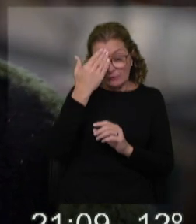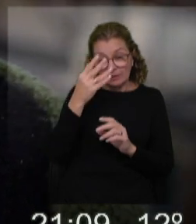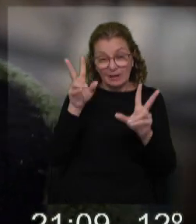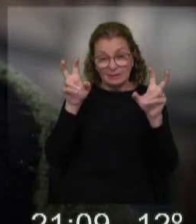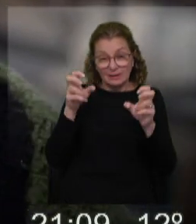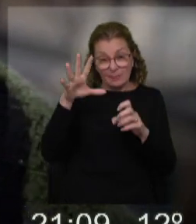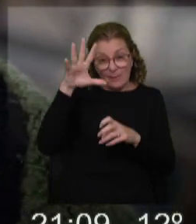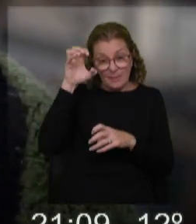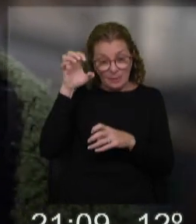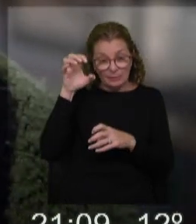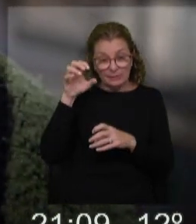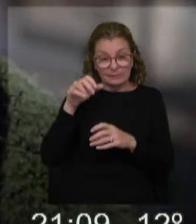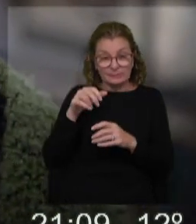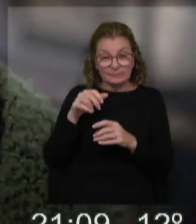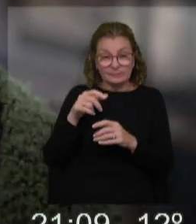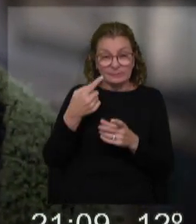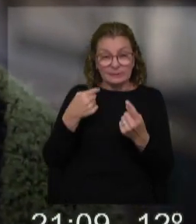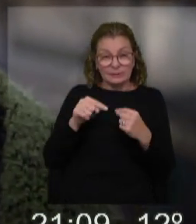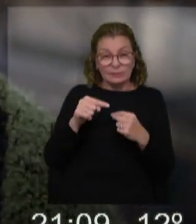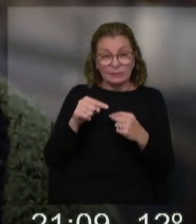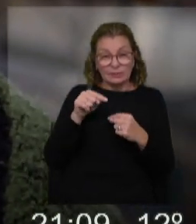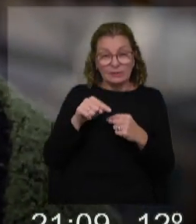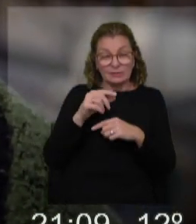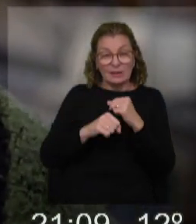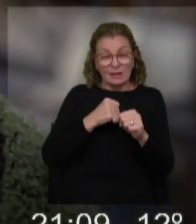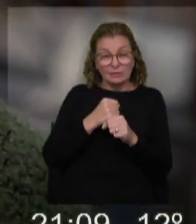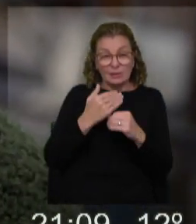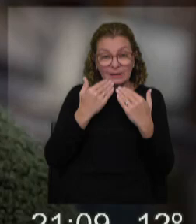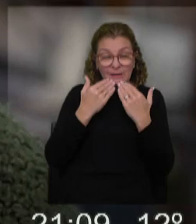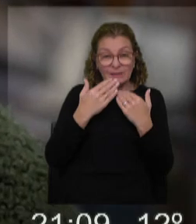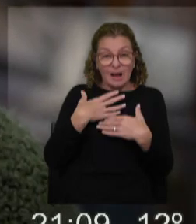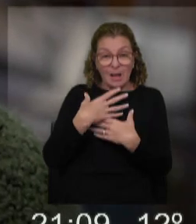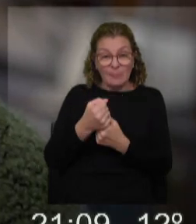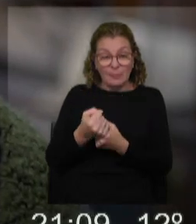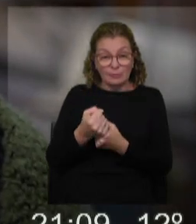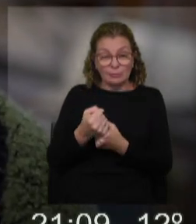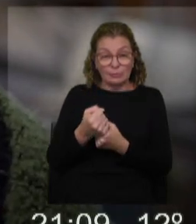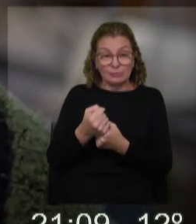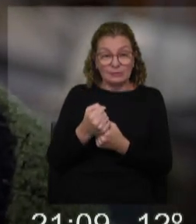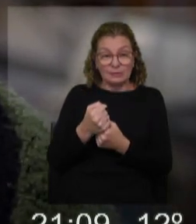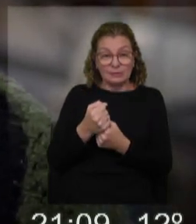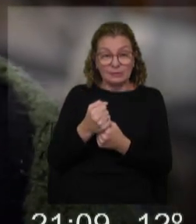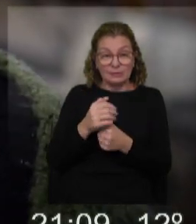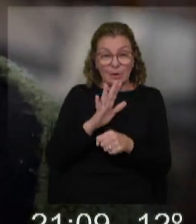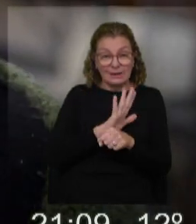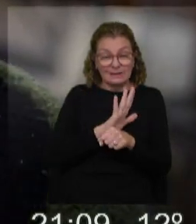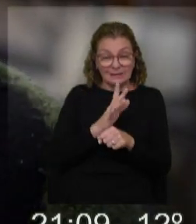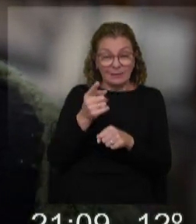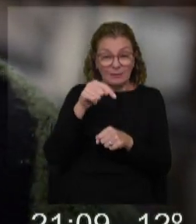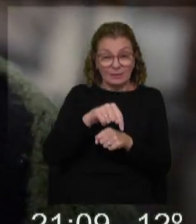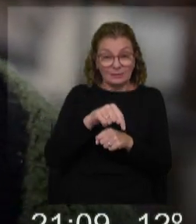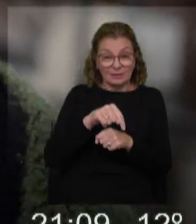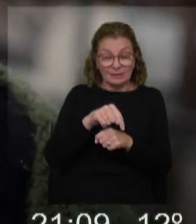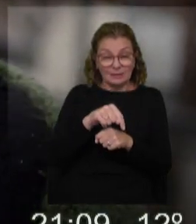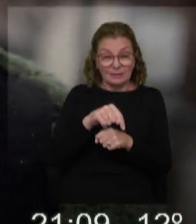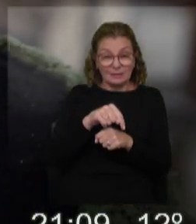tema de la memoria. Y entonces, este año, gracias a esa solidaridad, además de los artistas que se van a presentar, que